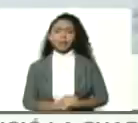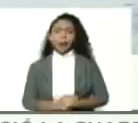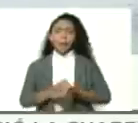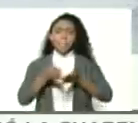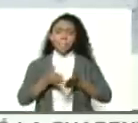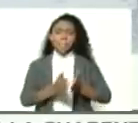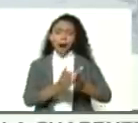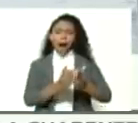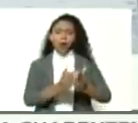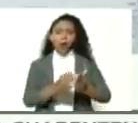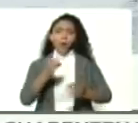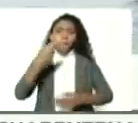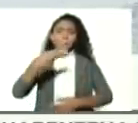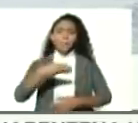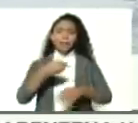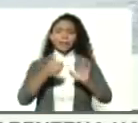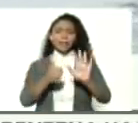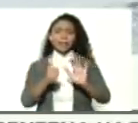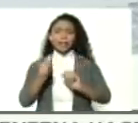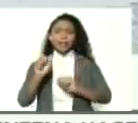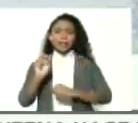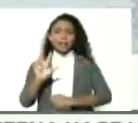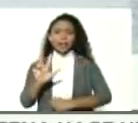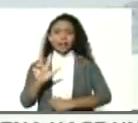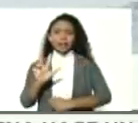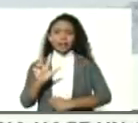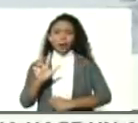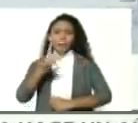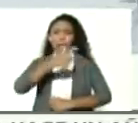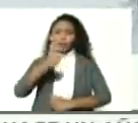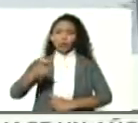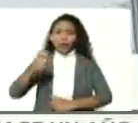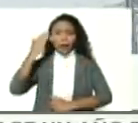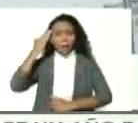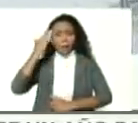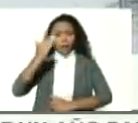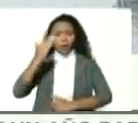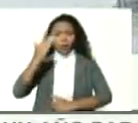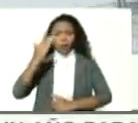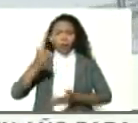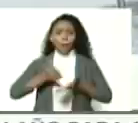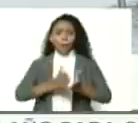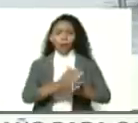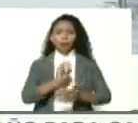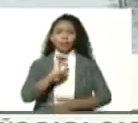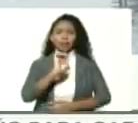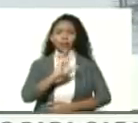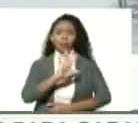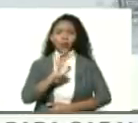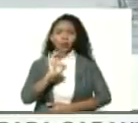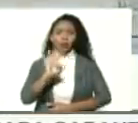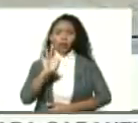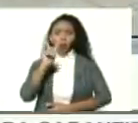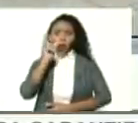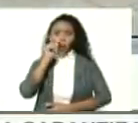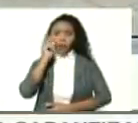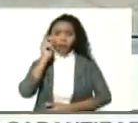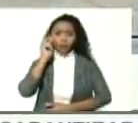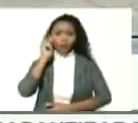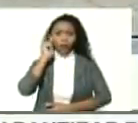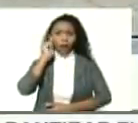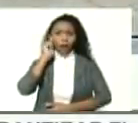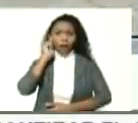barco T-63 con su tripulación de 54 hombres y